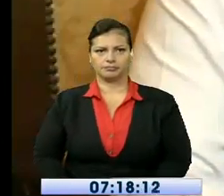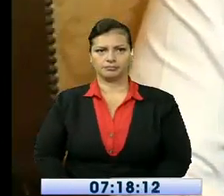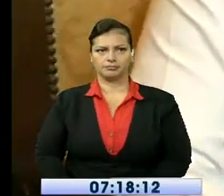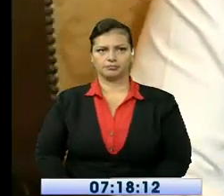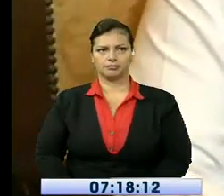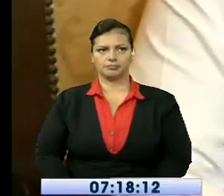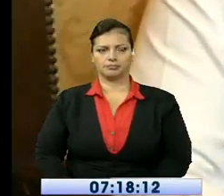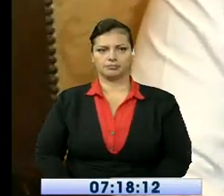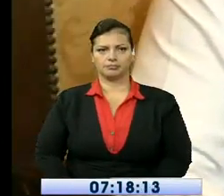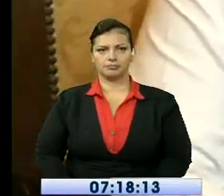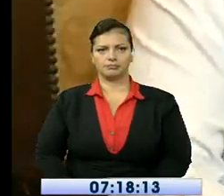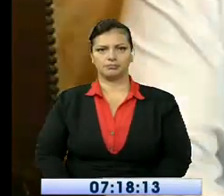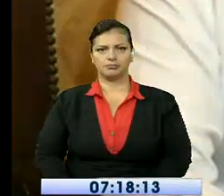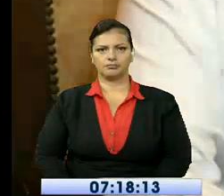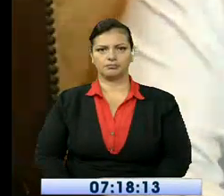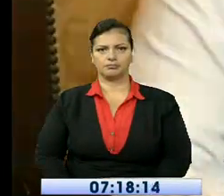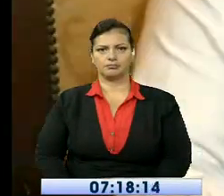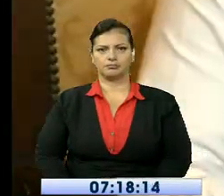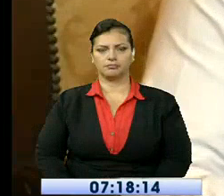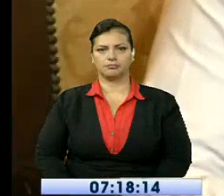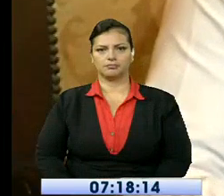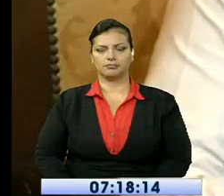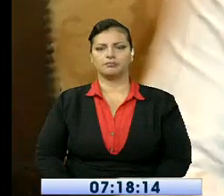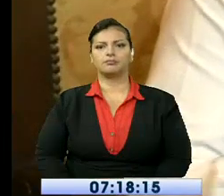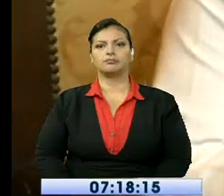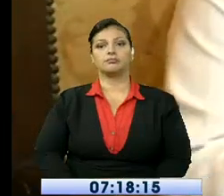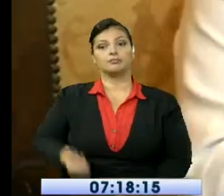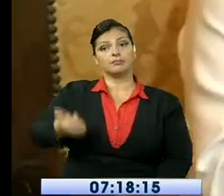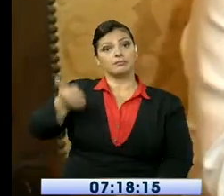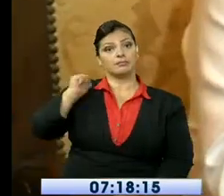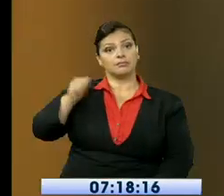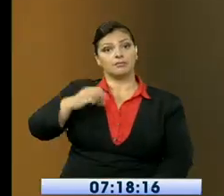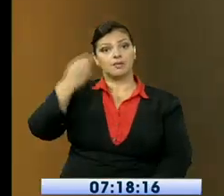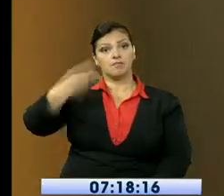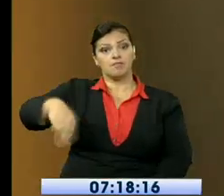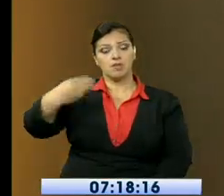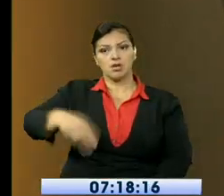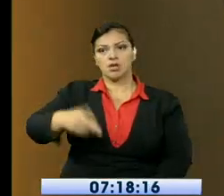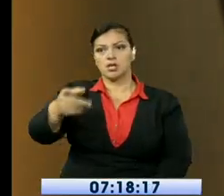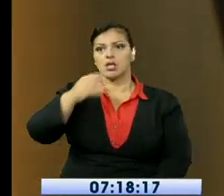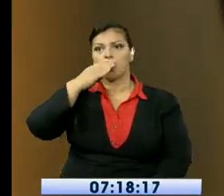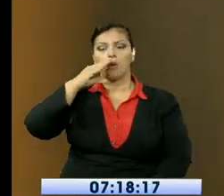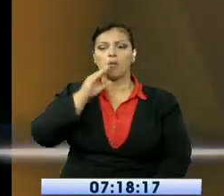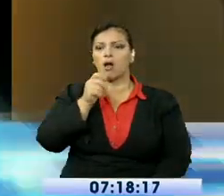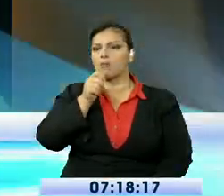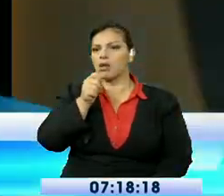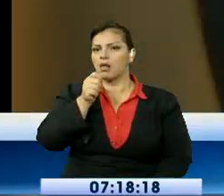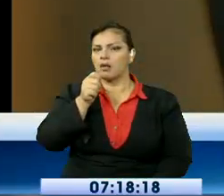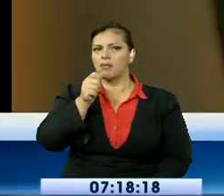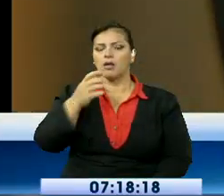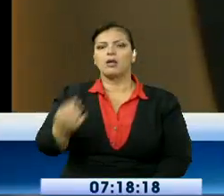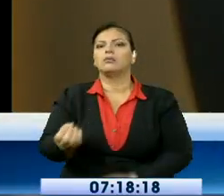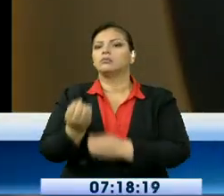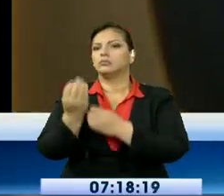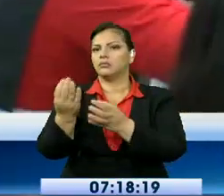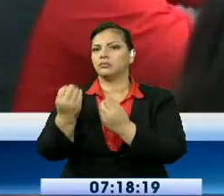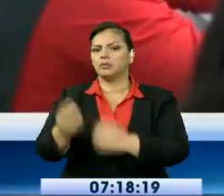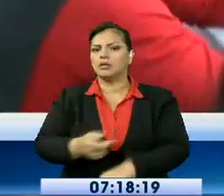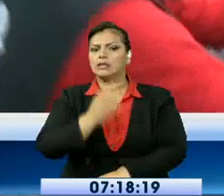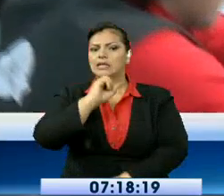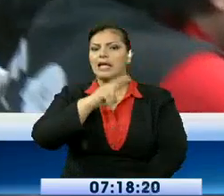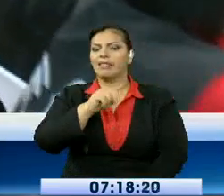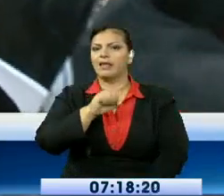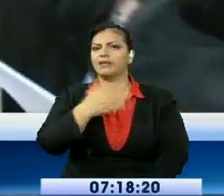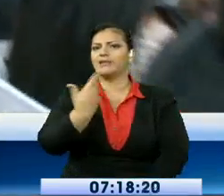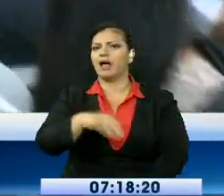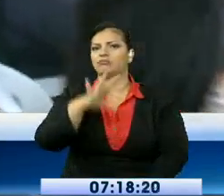Lo que uno cree, hay que entregarlo. El reconteo fue uno de los temas abordados por el alcalde de Guayaquil, Jaime Lebot, en